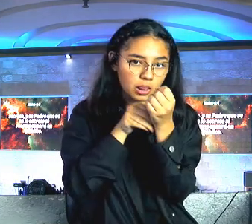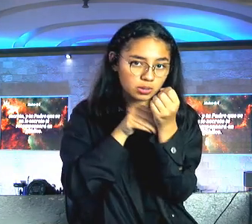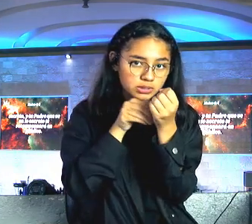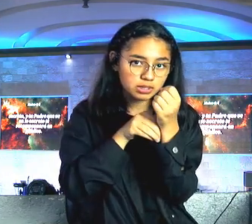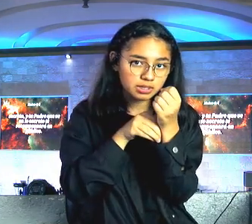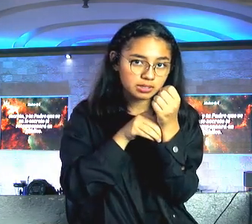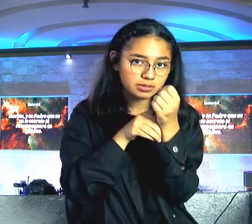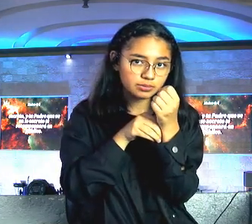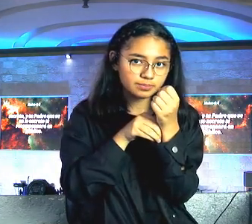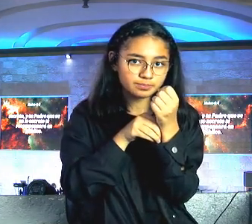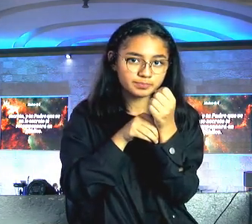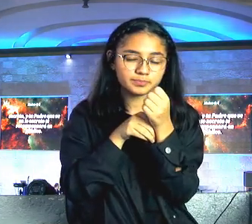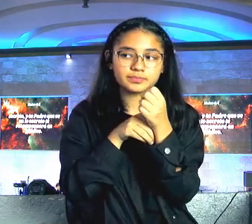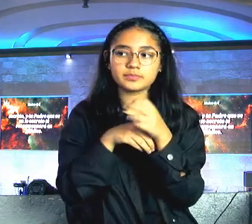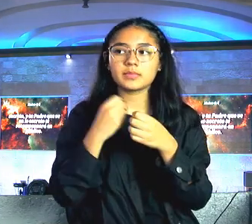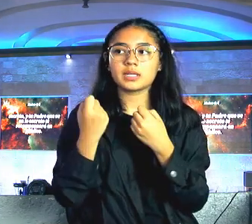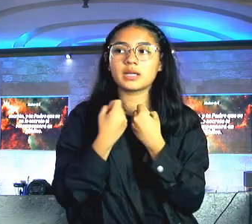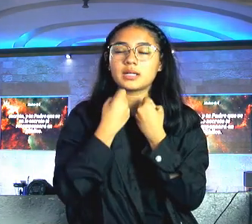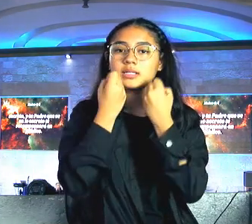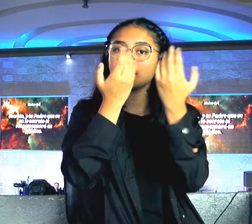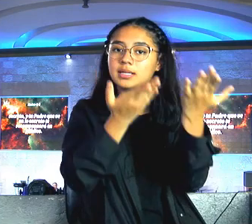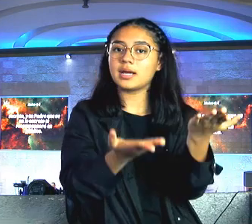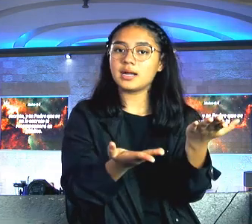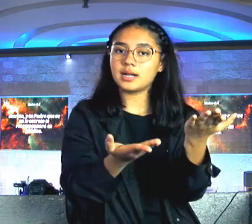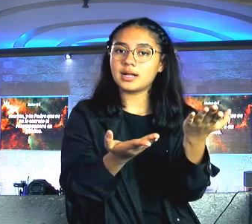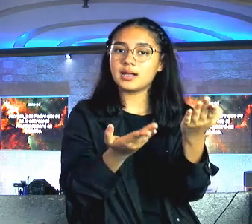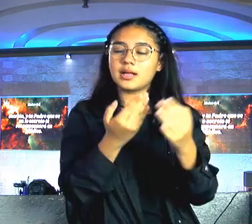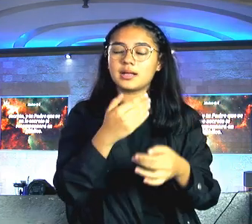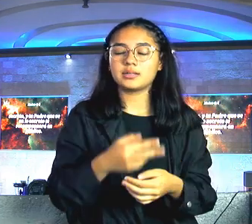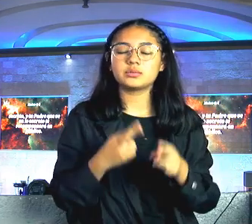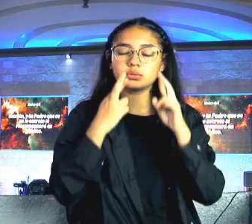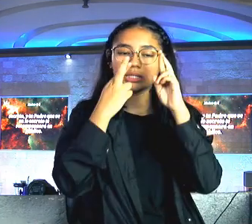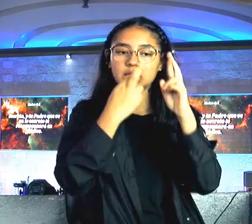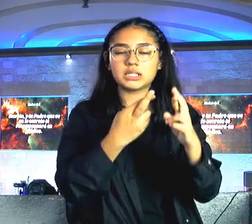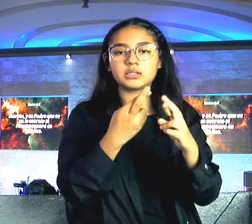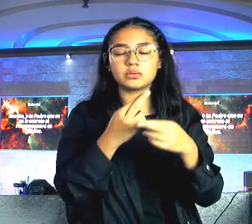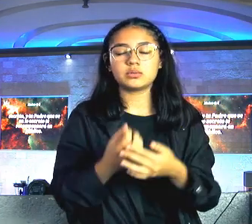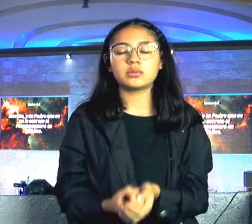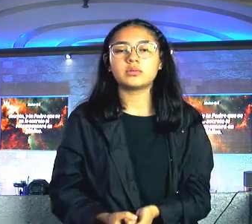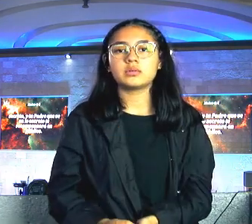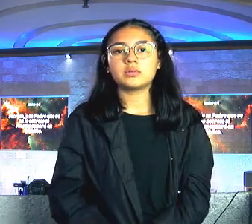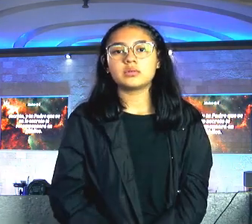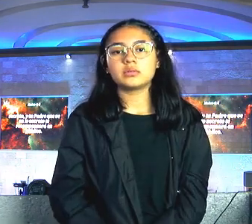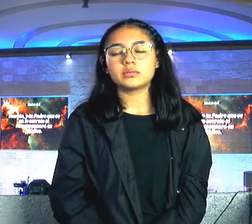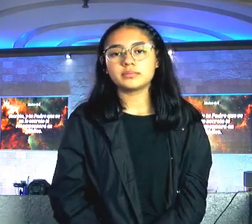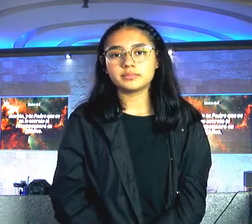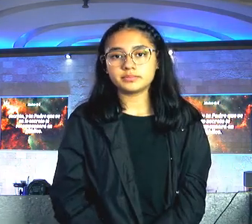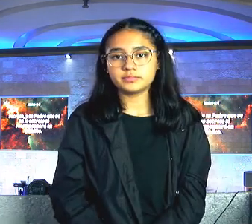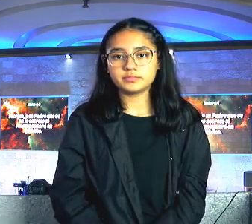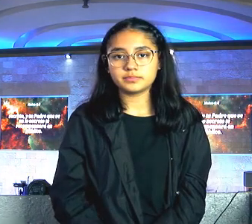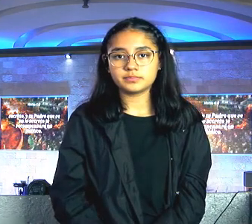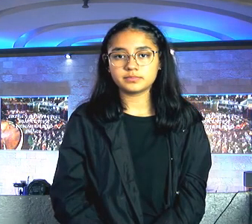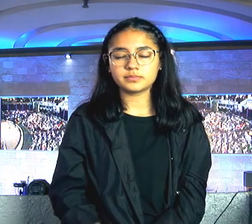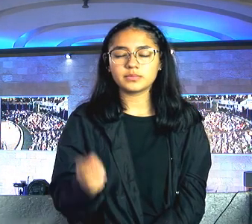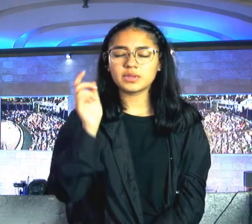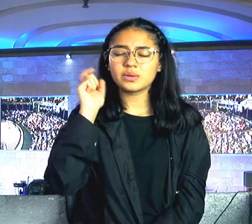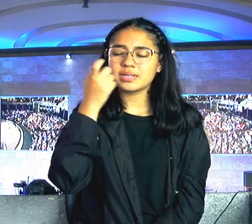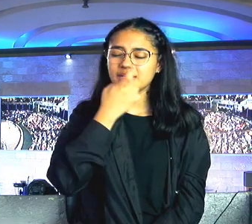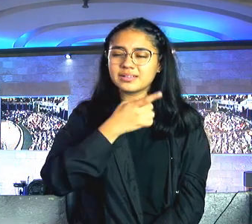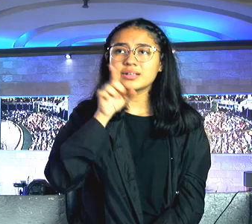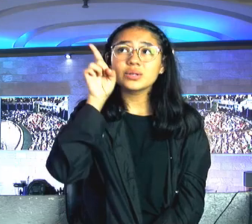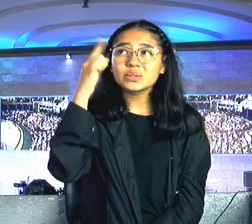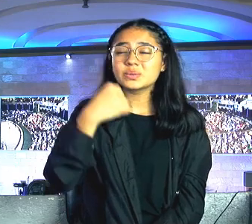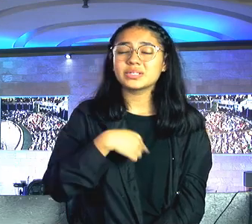te recompensará en público. ¿Por qué? Porque cuando tú le dices: Señor, estamos tú y yo